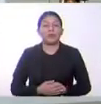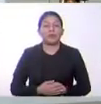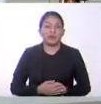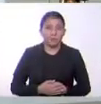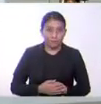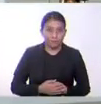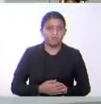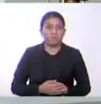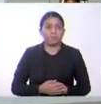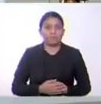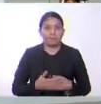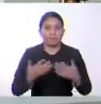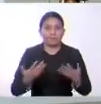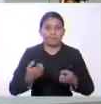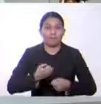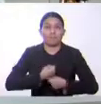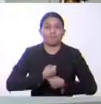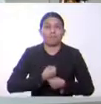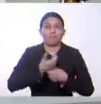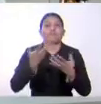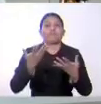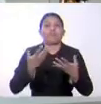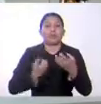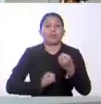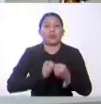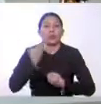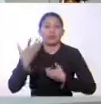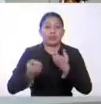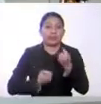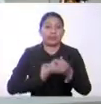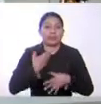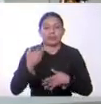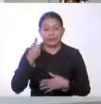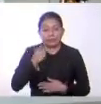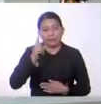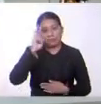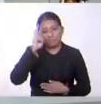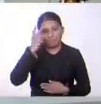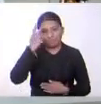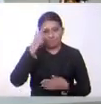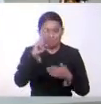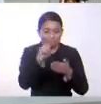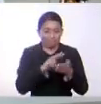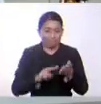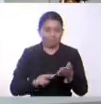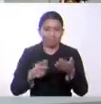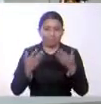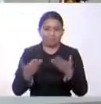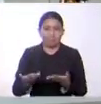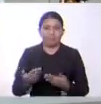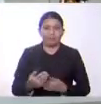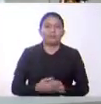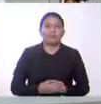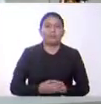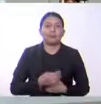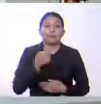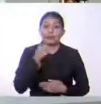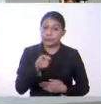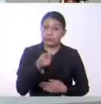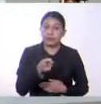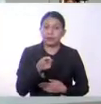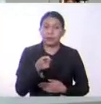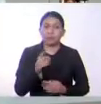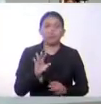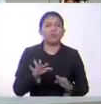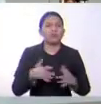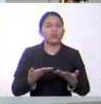una exaltación de la poesía. Esa es la interpretación que nos hace Cecilia Castillo, y ese es precisamente el